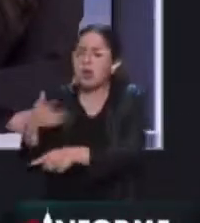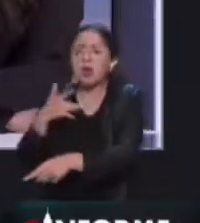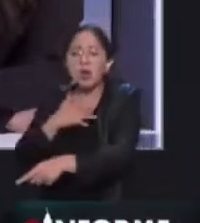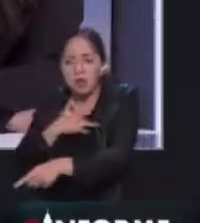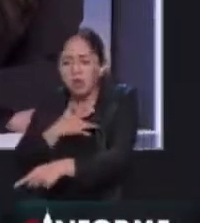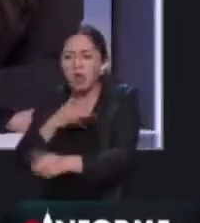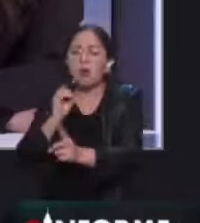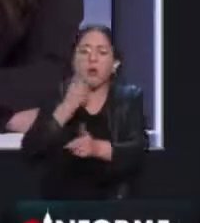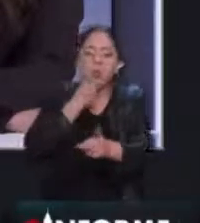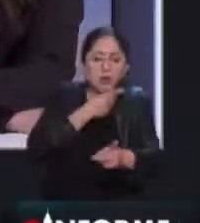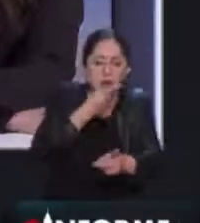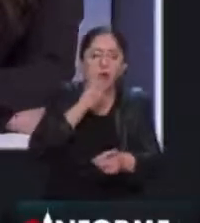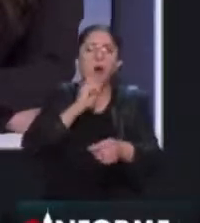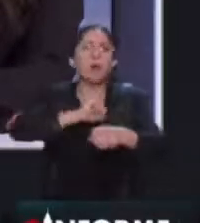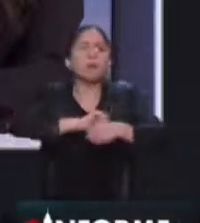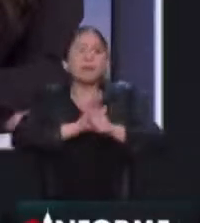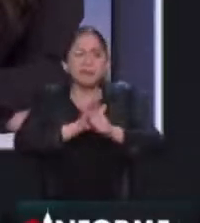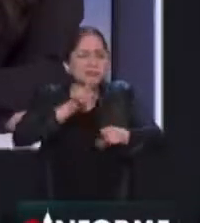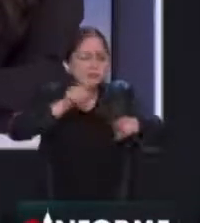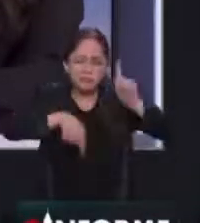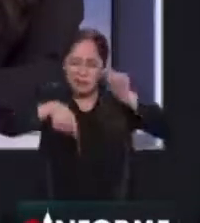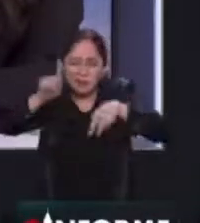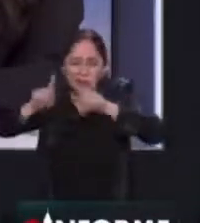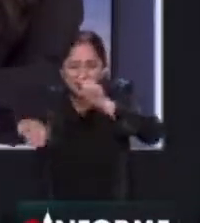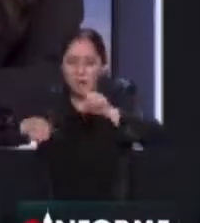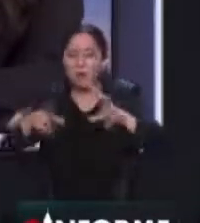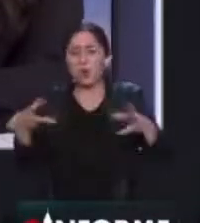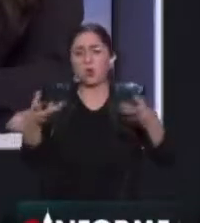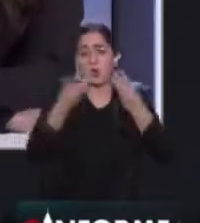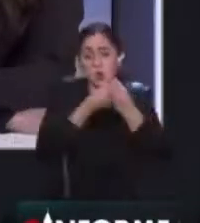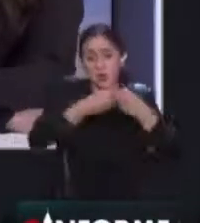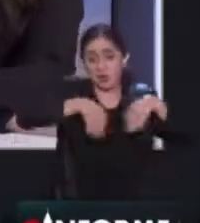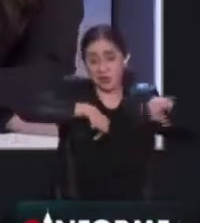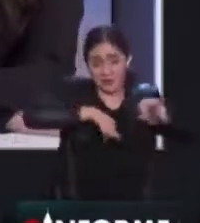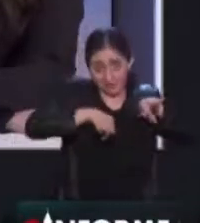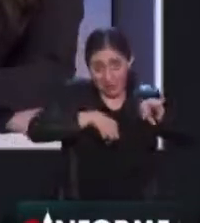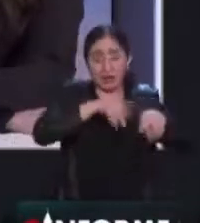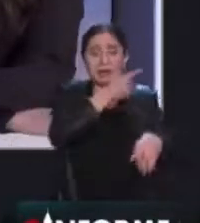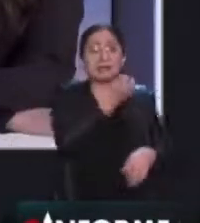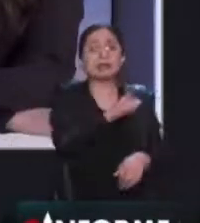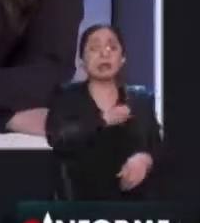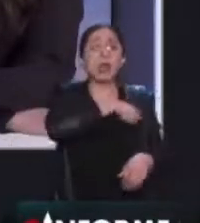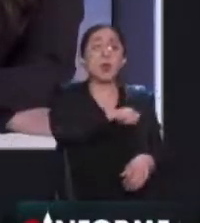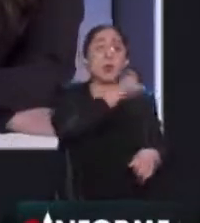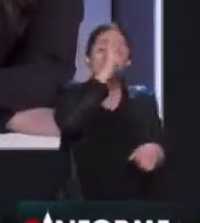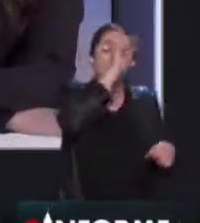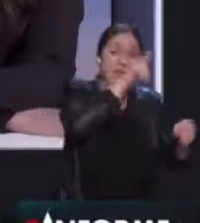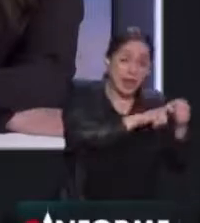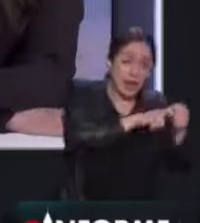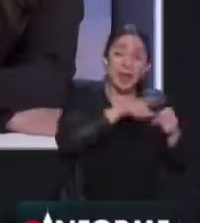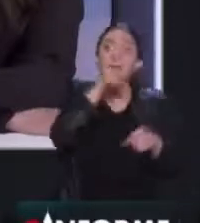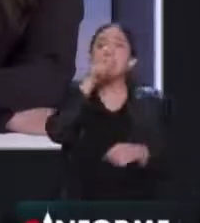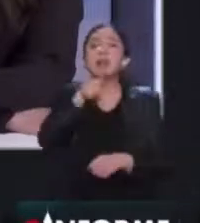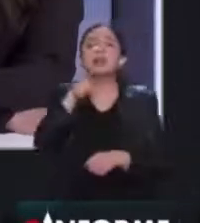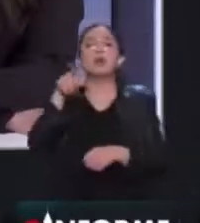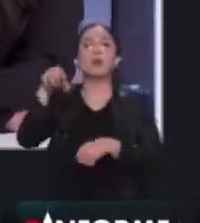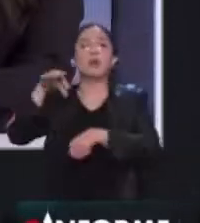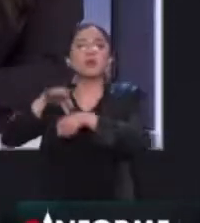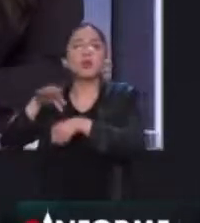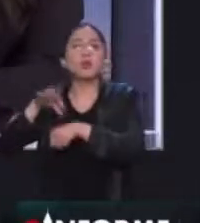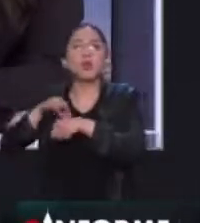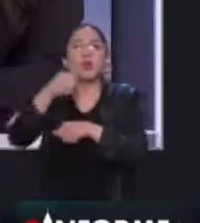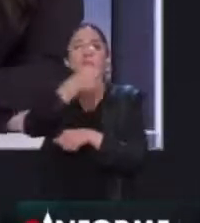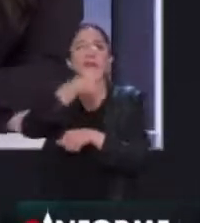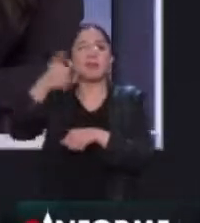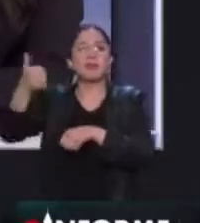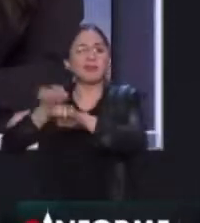una confronta con la Secretaría de Salud, tanto federal como de los estados, por si hubiese elementos, sobre todo